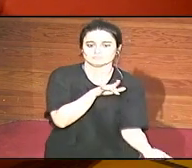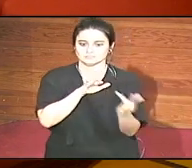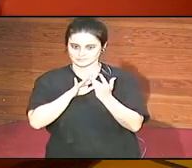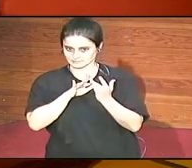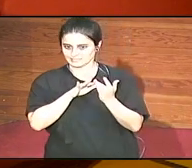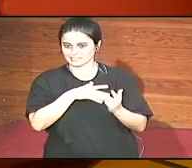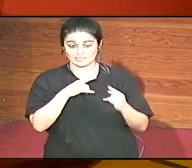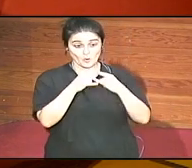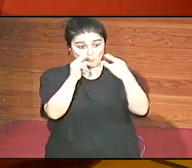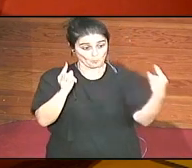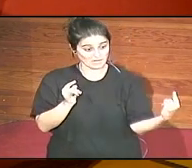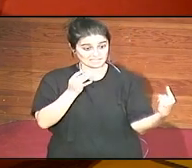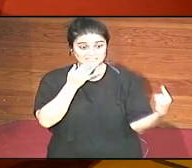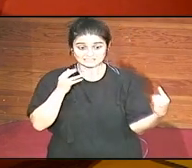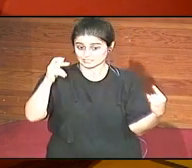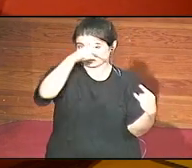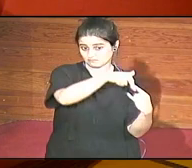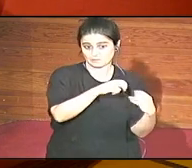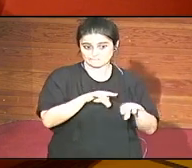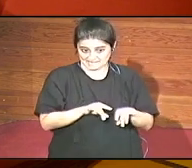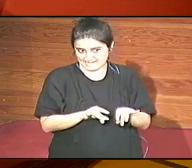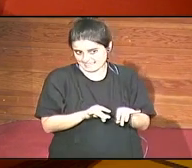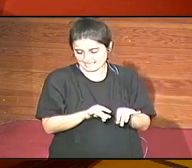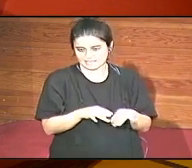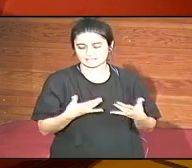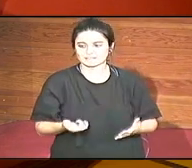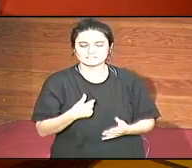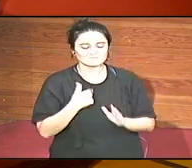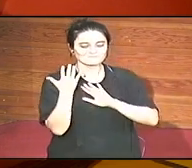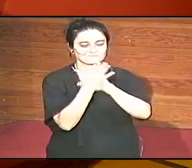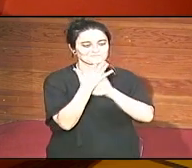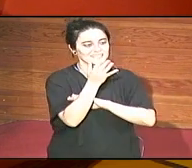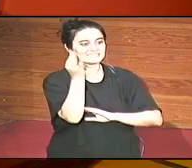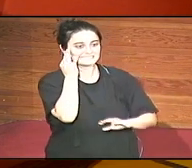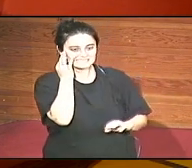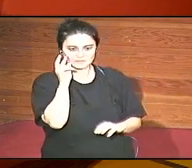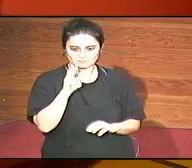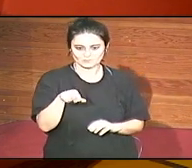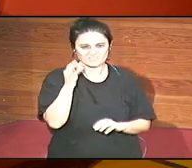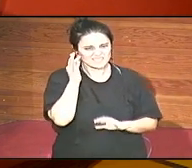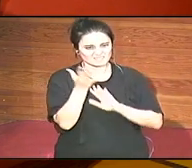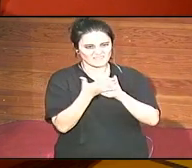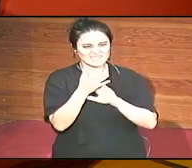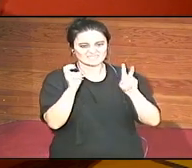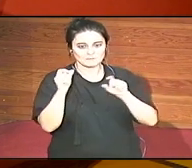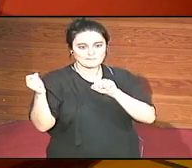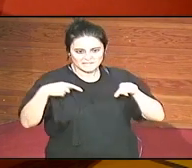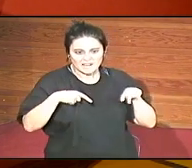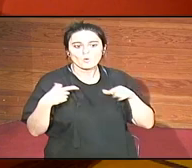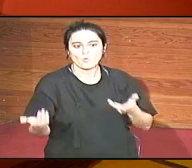un puente no sirve de nada si nadie lo cruza y estaba hablando con esas chicas viendo cómo ellas trataban la migración y decía madre mía